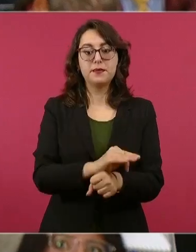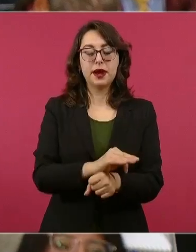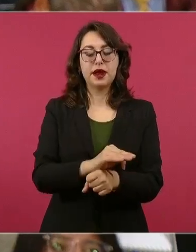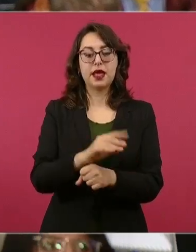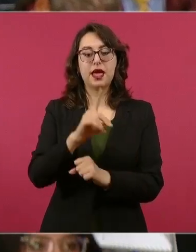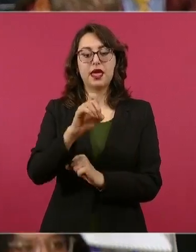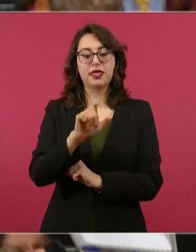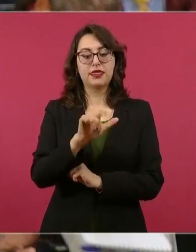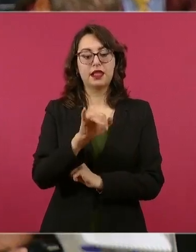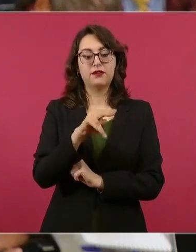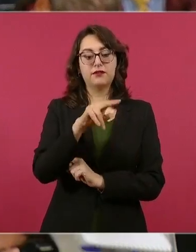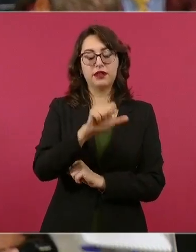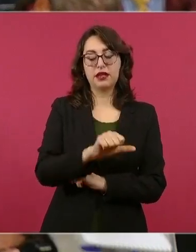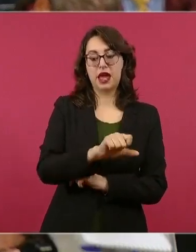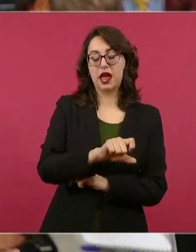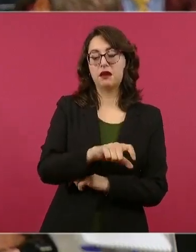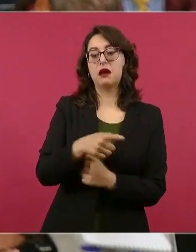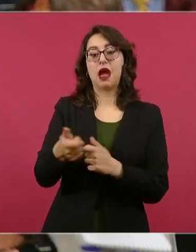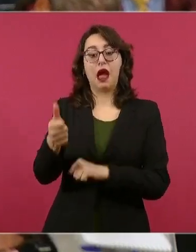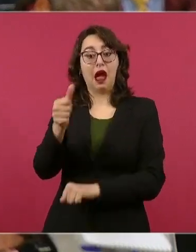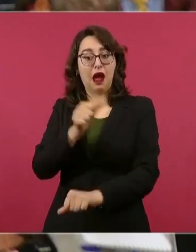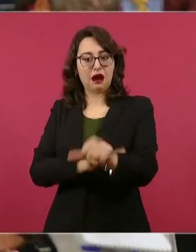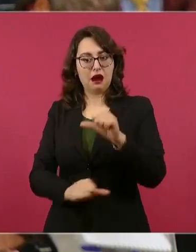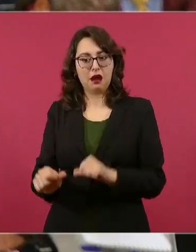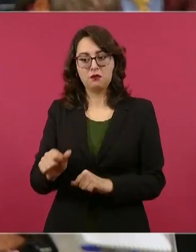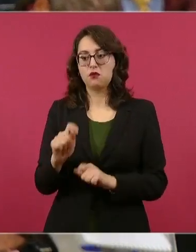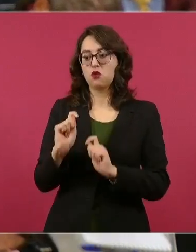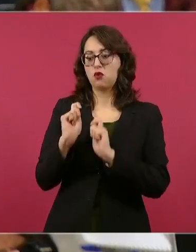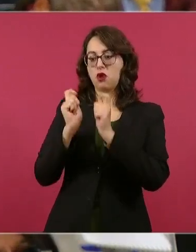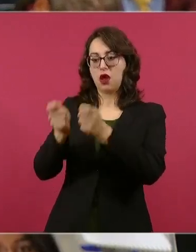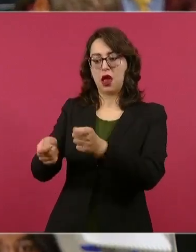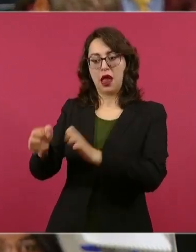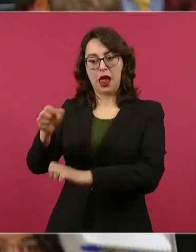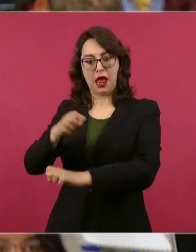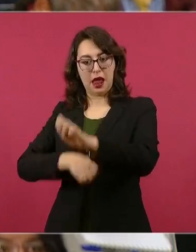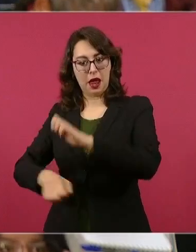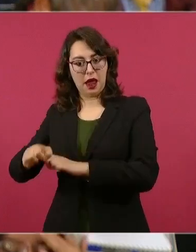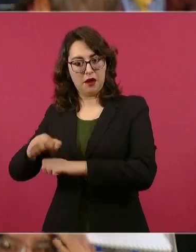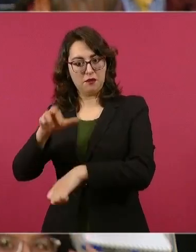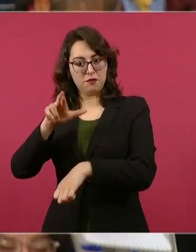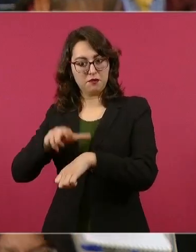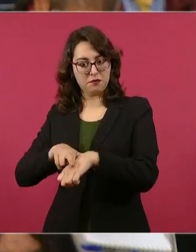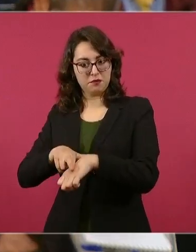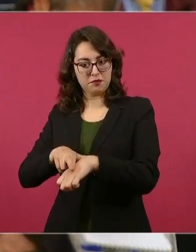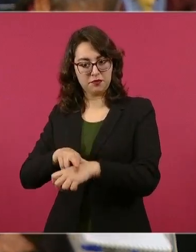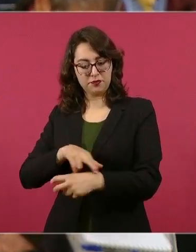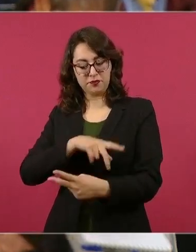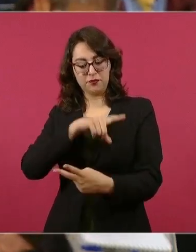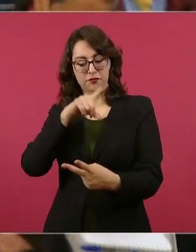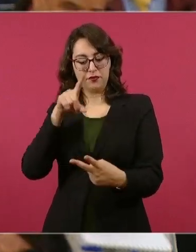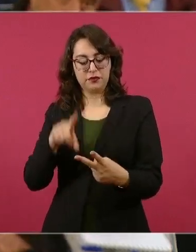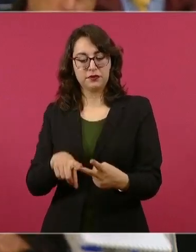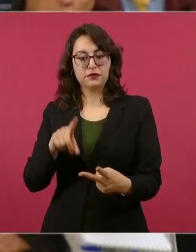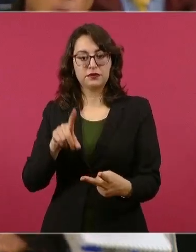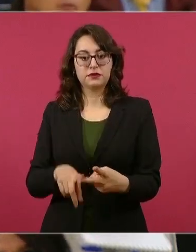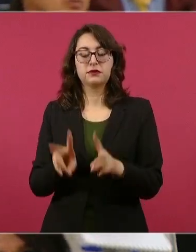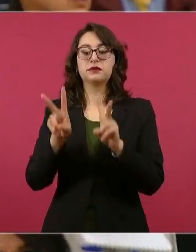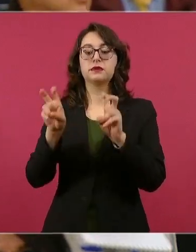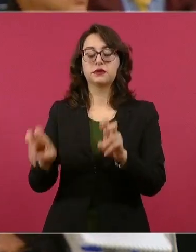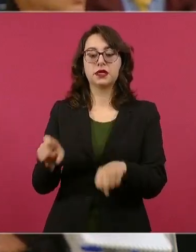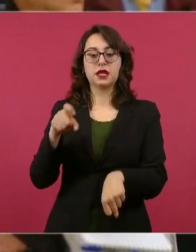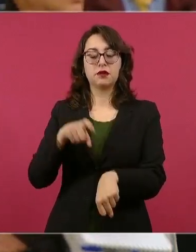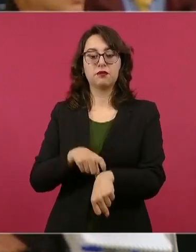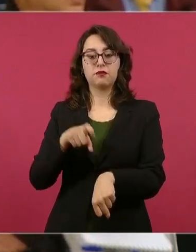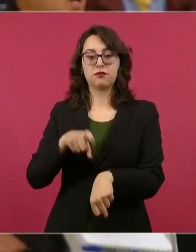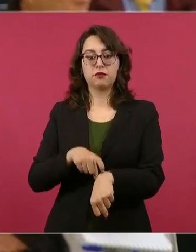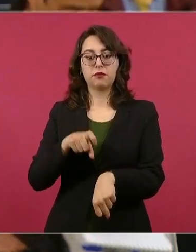Y segunda pregunta, ha trascendido la información que luego de echar atrás el horario de verano, El consumo de energía en lo que va de año va en aumento